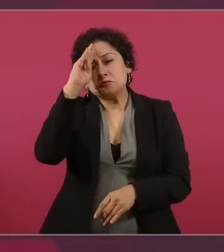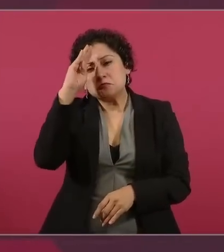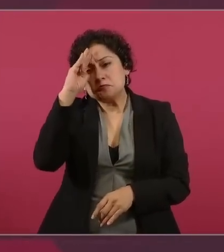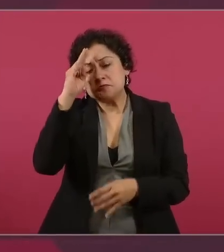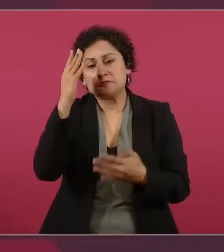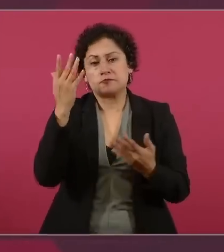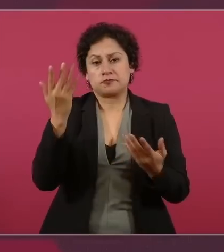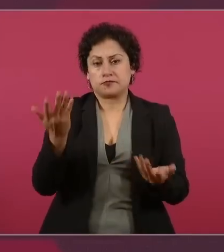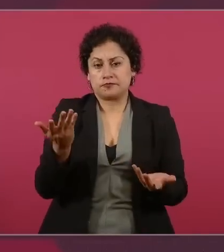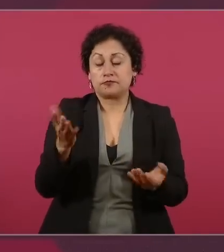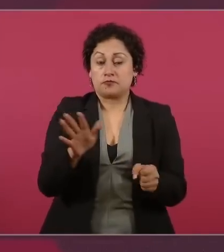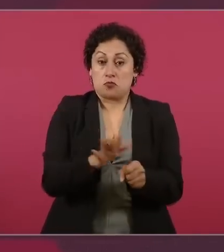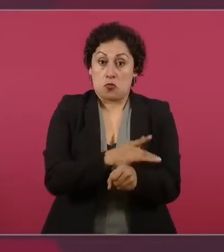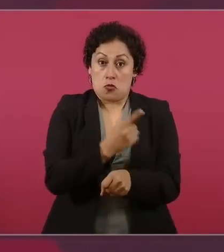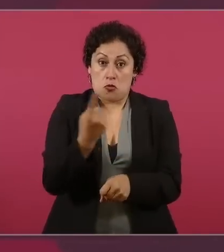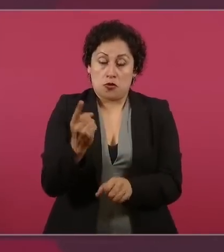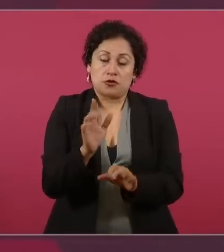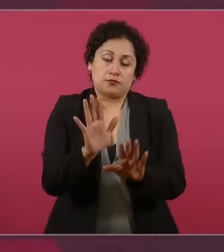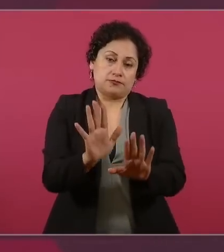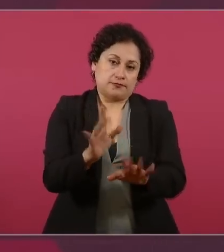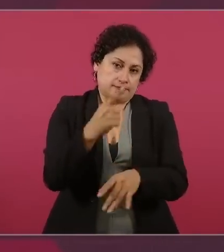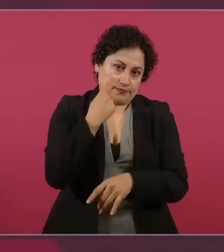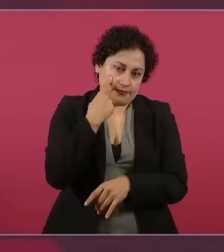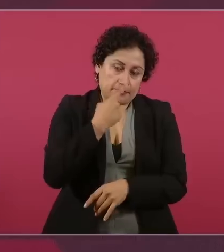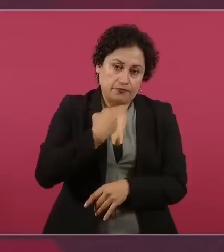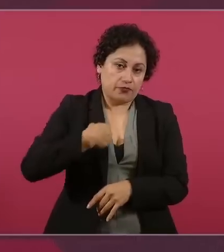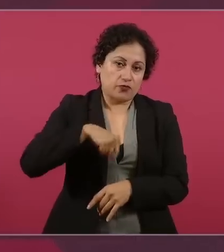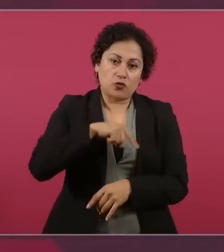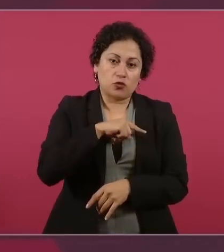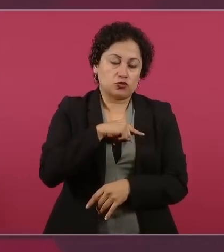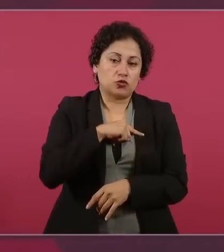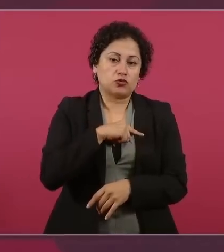porque no queremos que